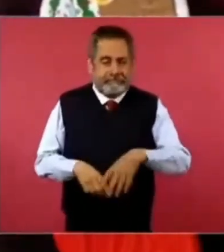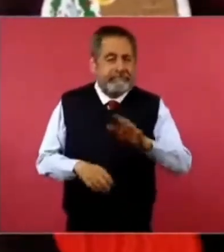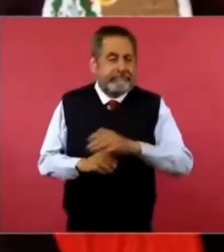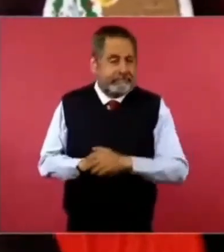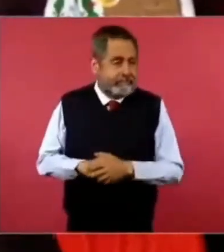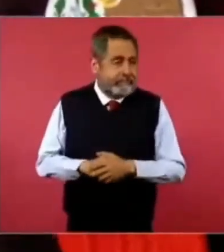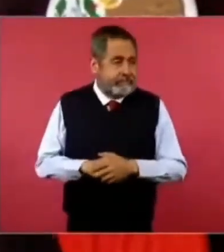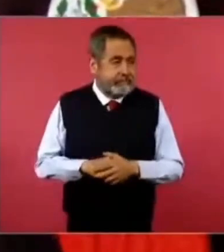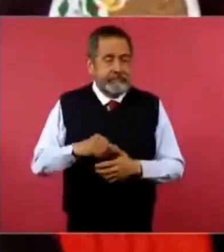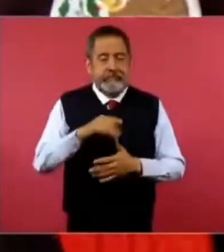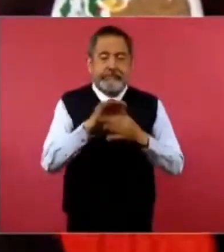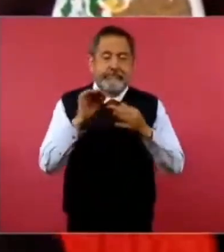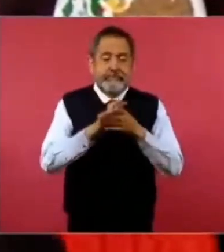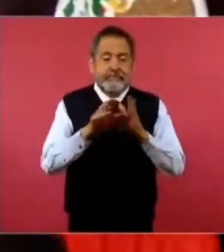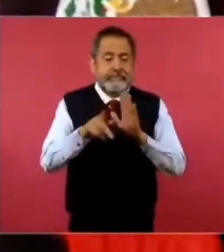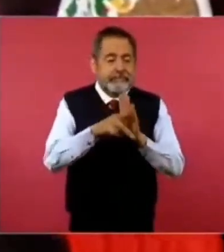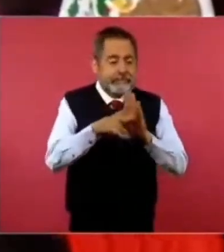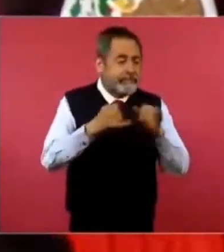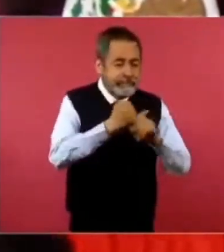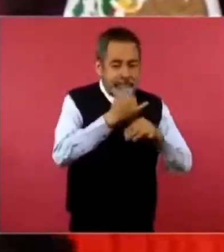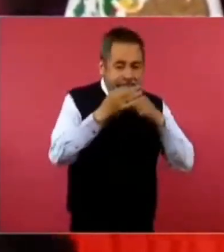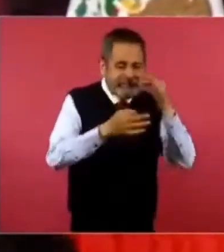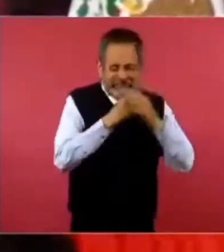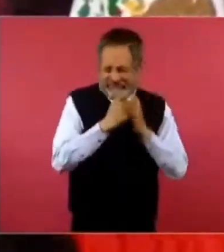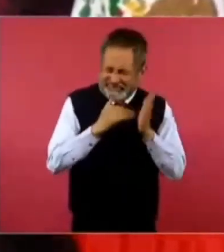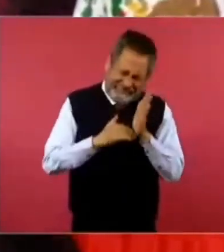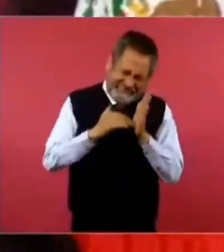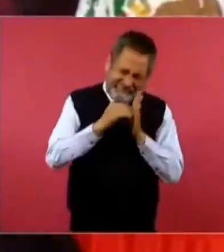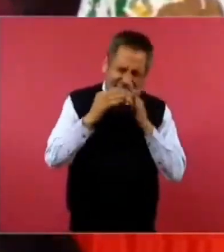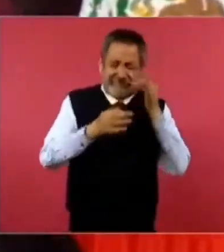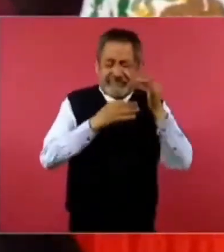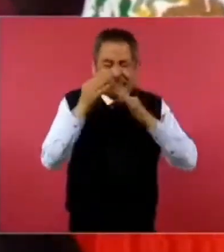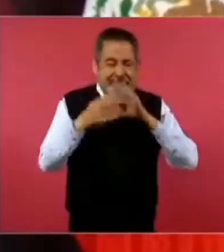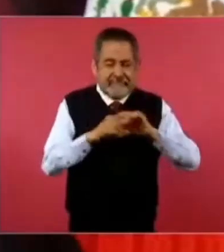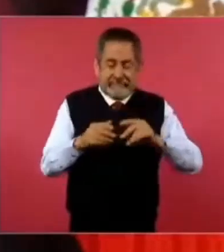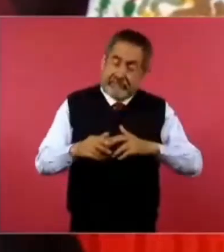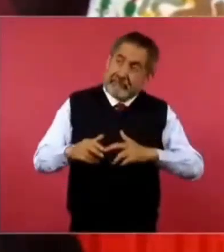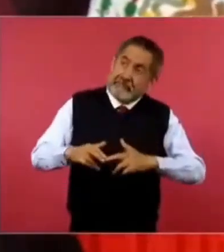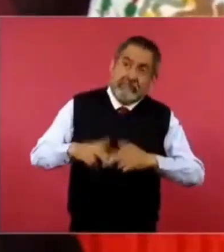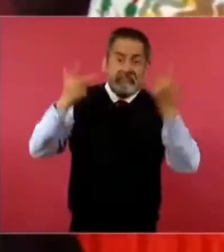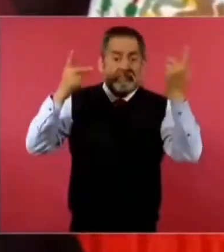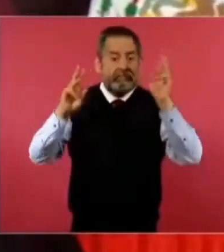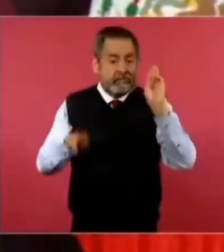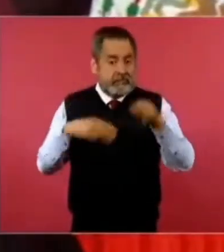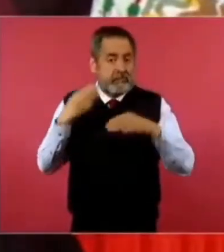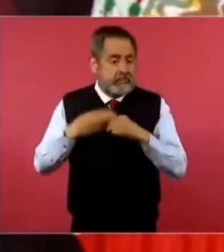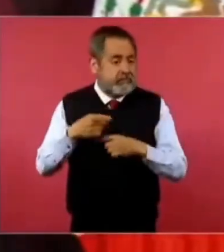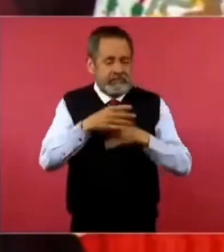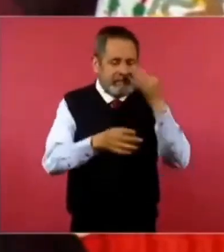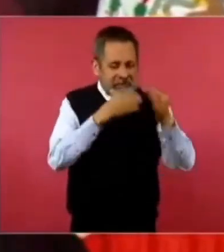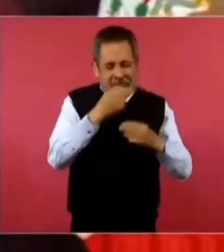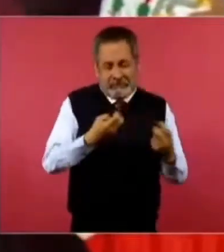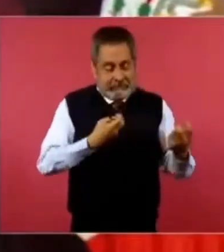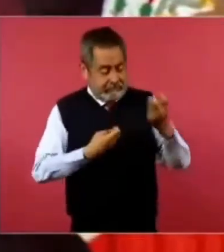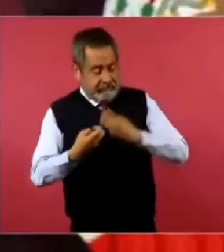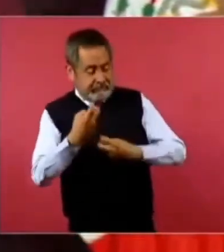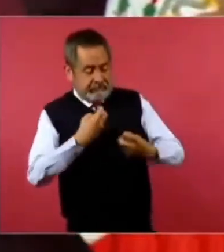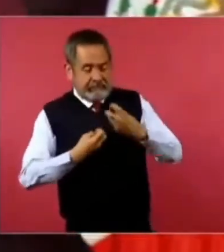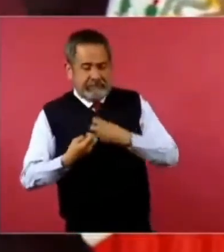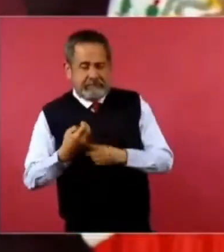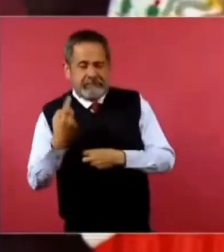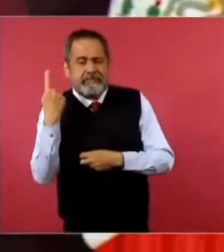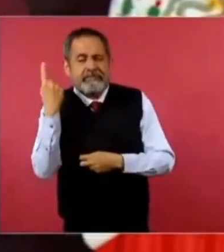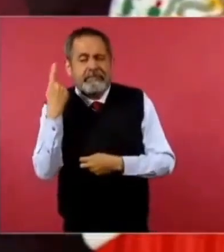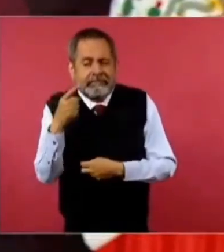las menciones en las redes sociales, millones, es récord mundial. ¿Para qué?